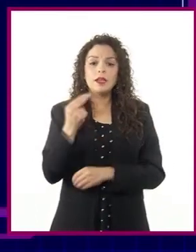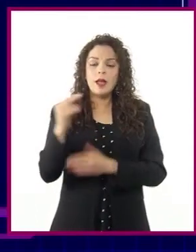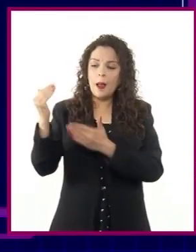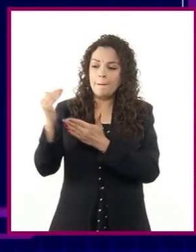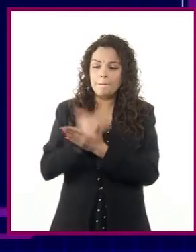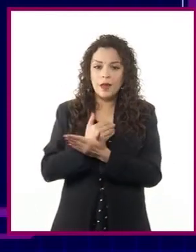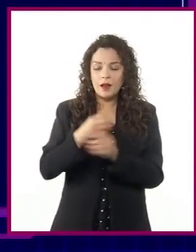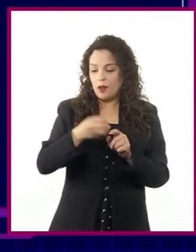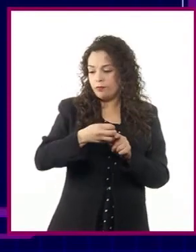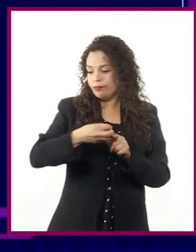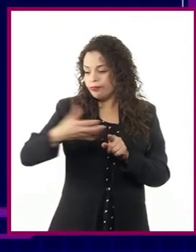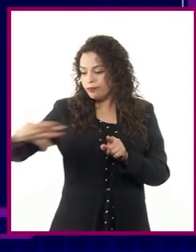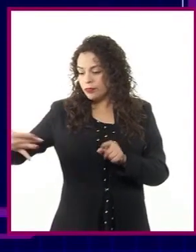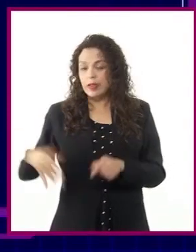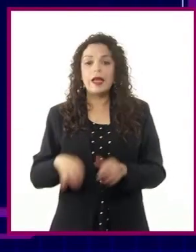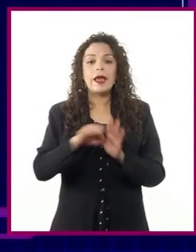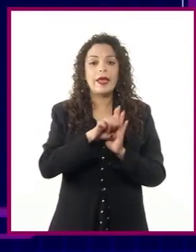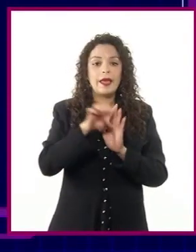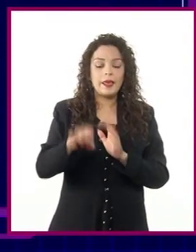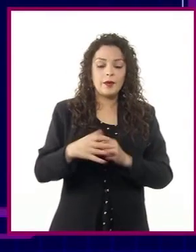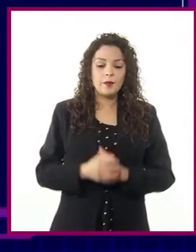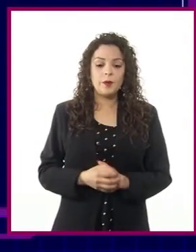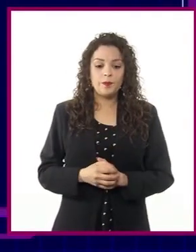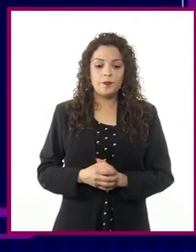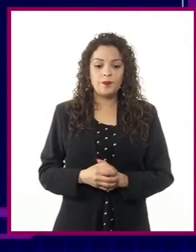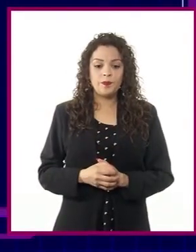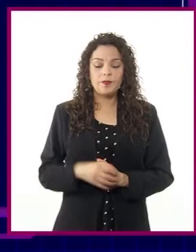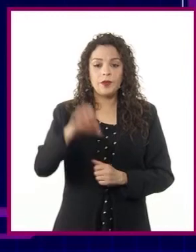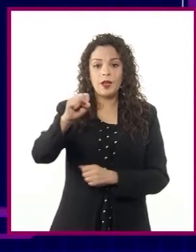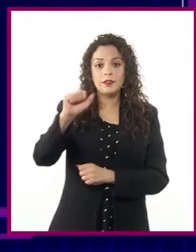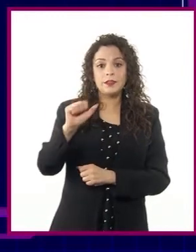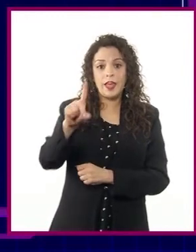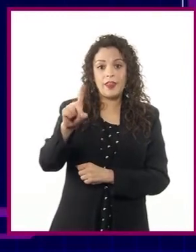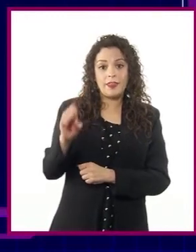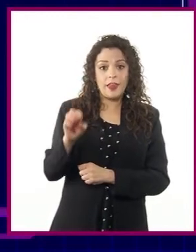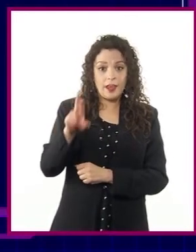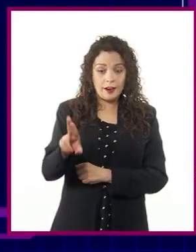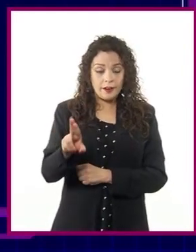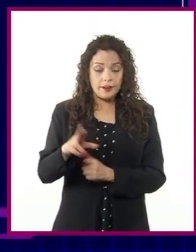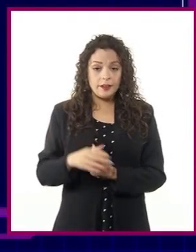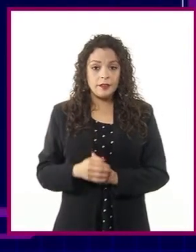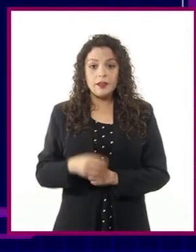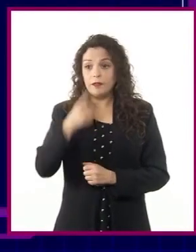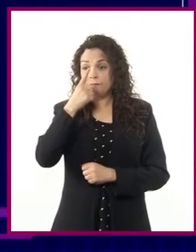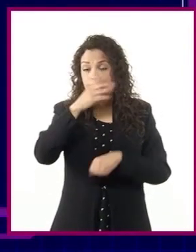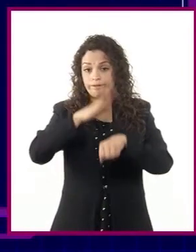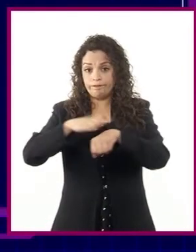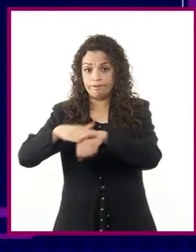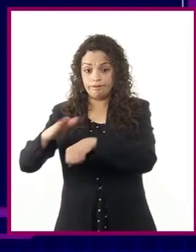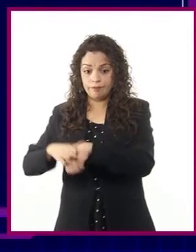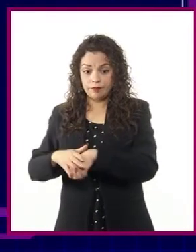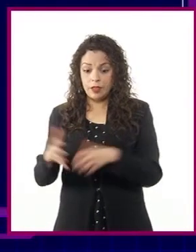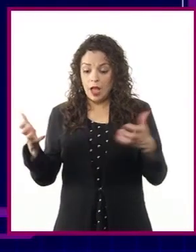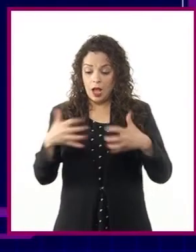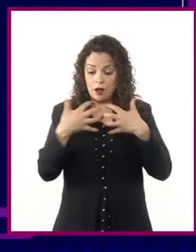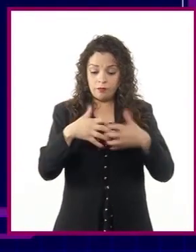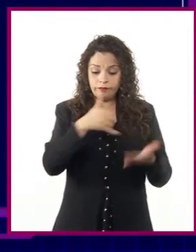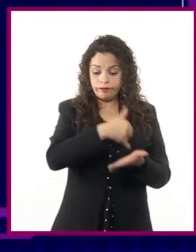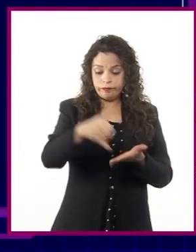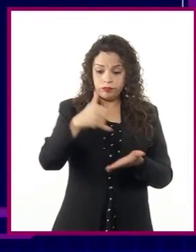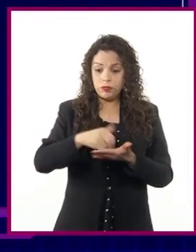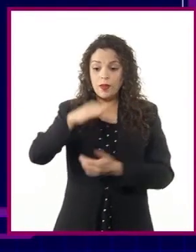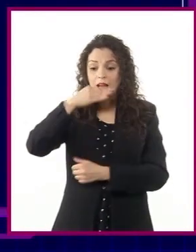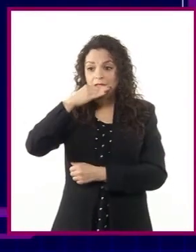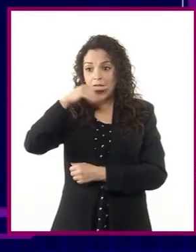de cifras. Por ejemplo, la Secretaría de Agricultura y Desarrollo Rural informó que la producción de maíz en